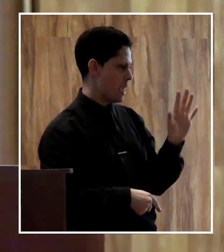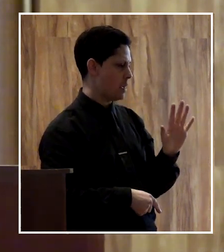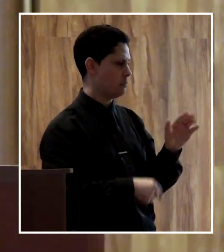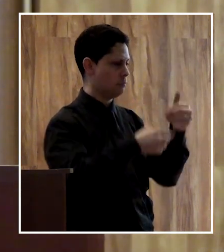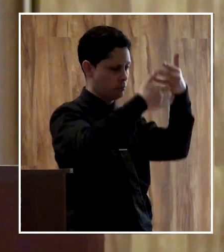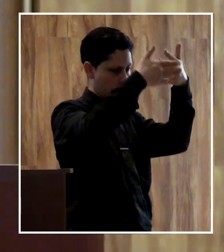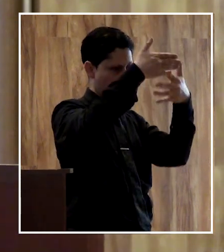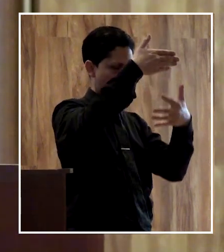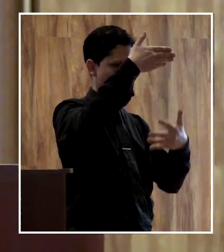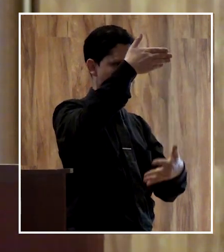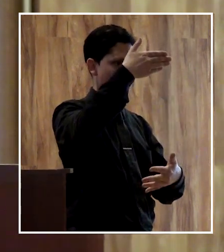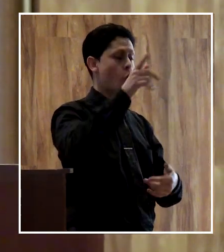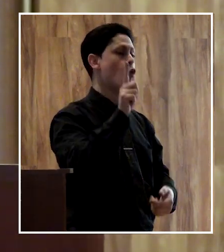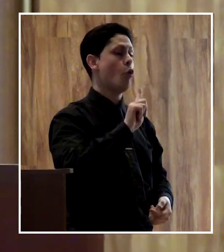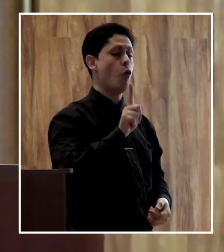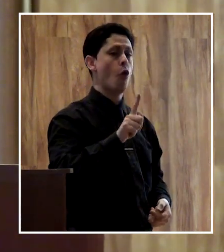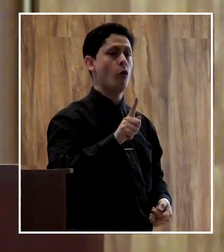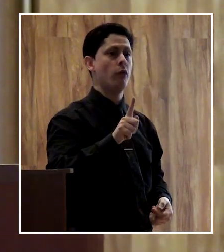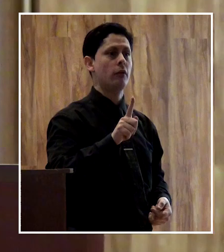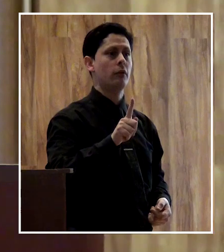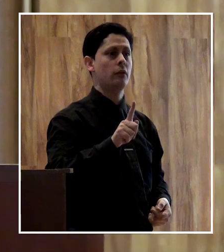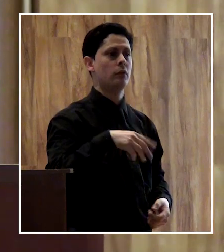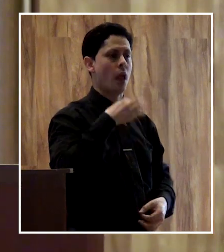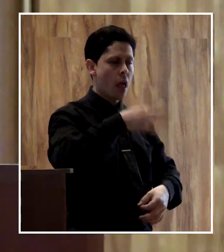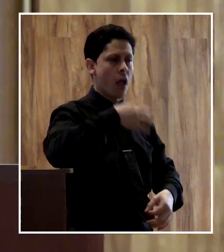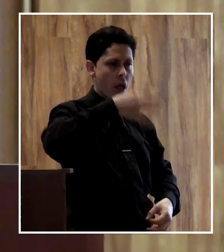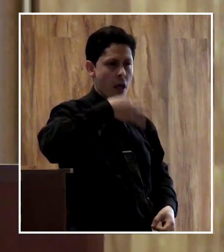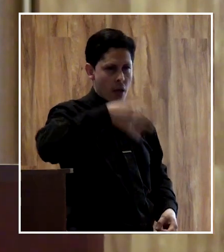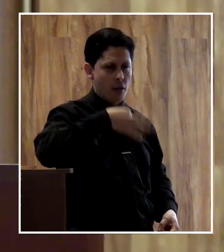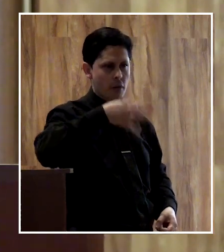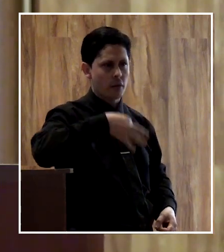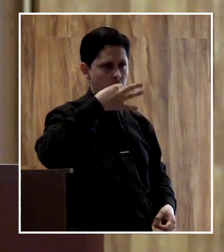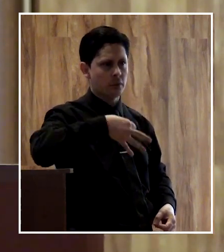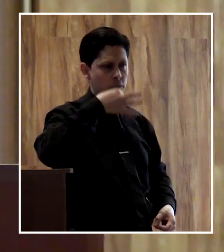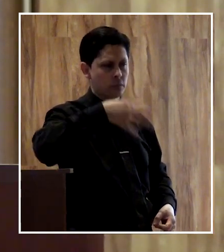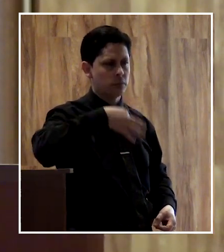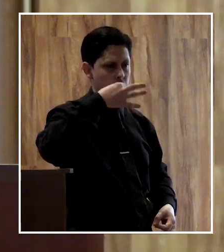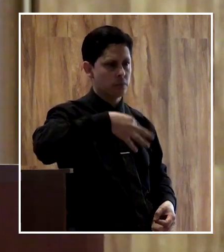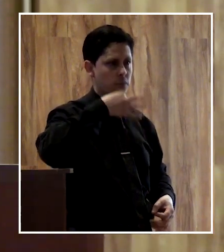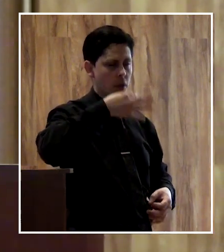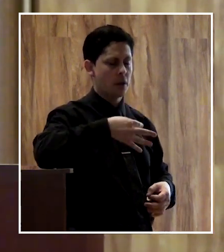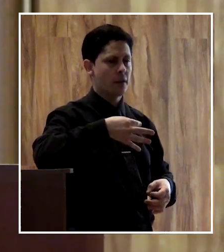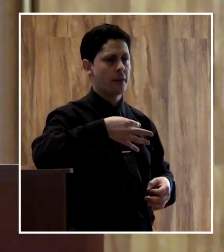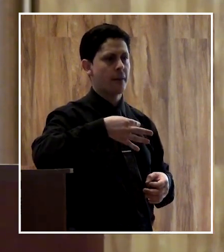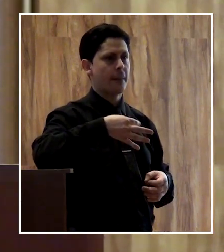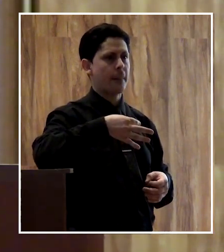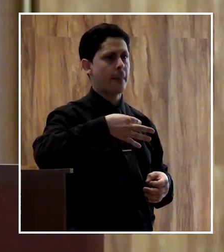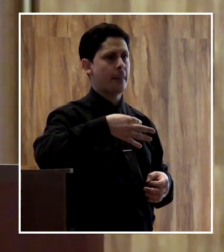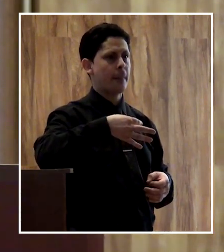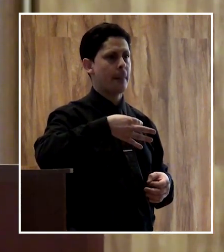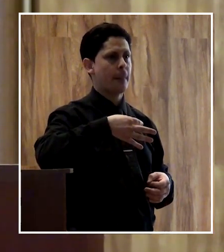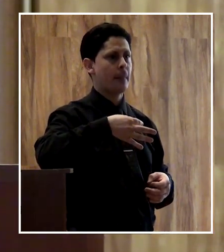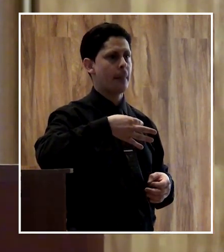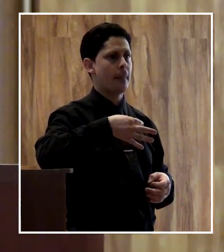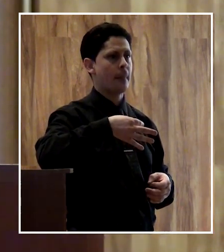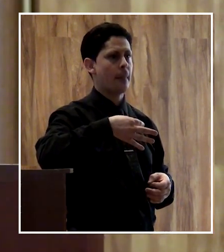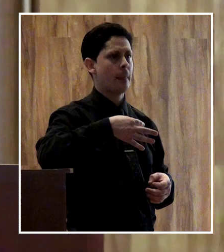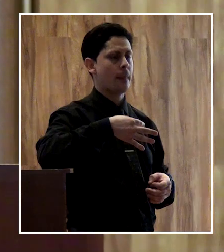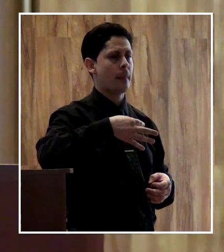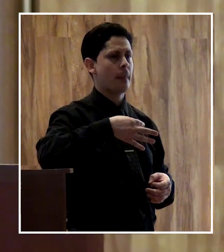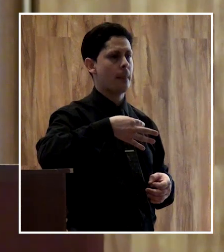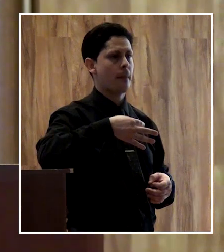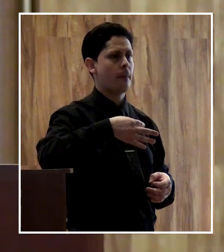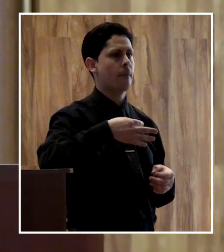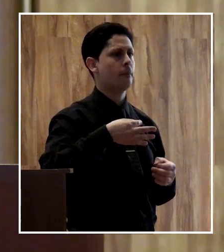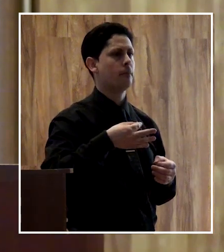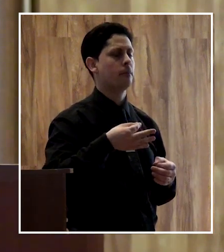Cívica. No voy a compendiar, no podría compendiar con